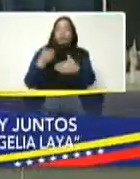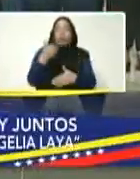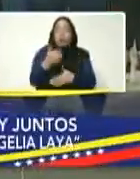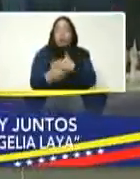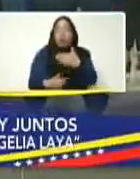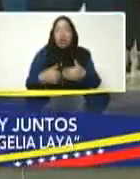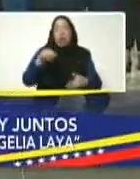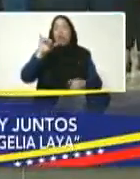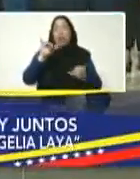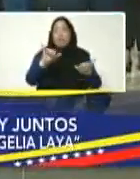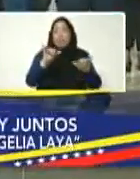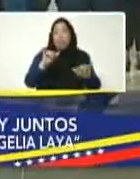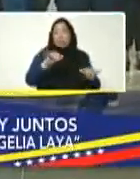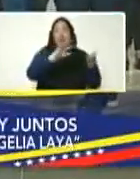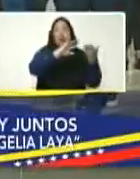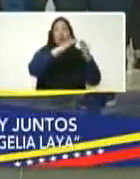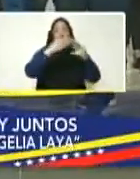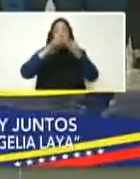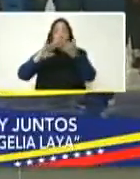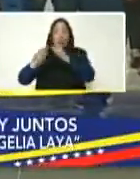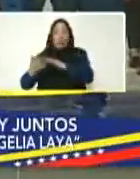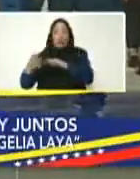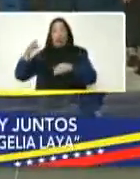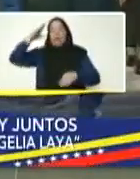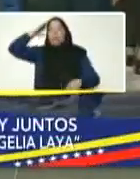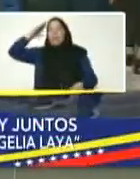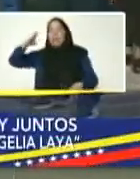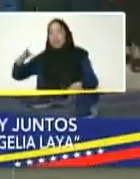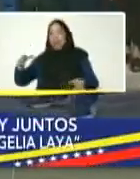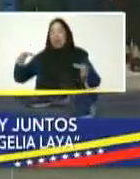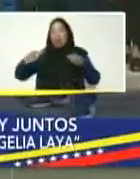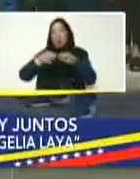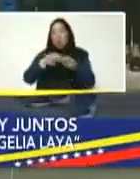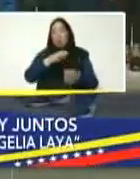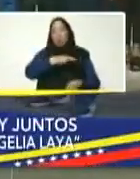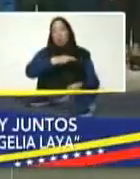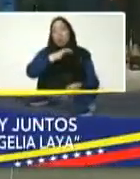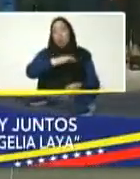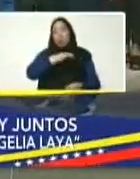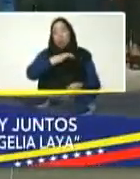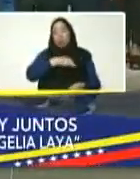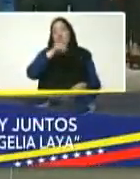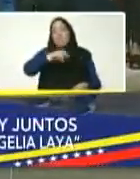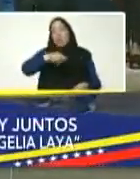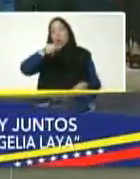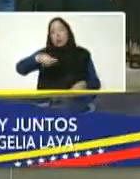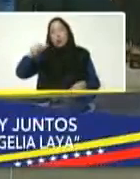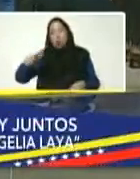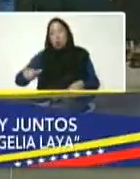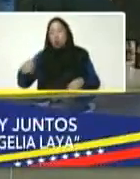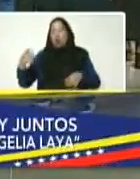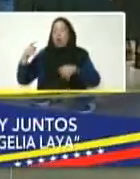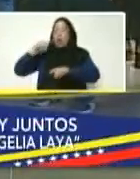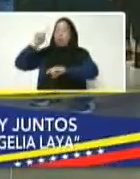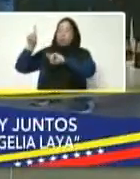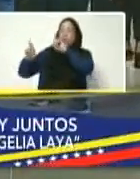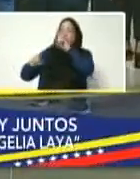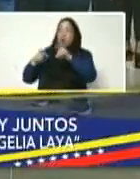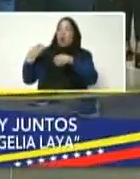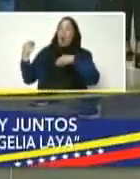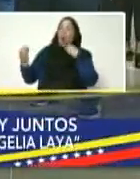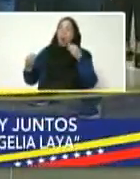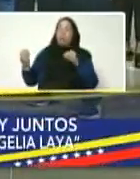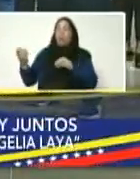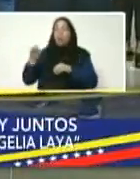creador del pueblo militar y el pueblo civil trabajando cohesionadamente, con toda esa doctrina de